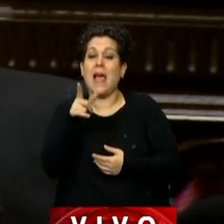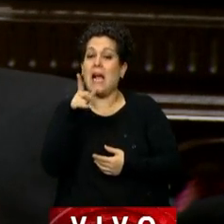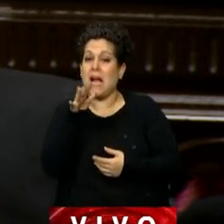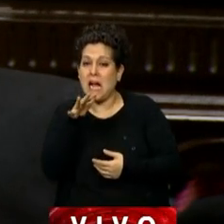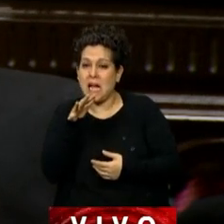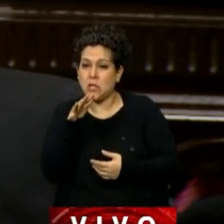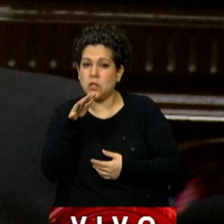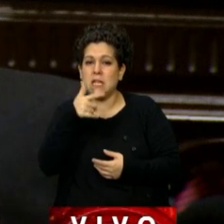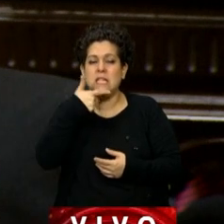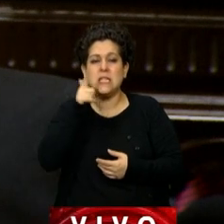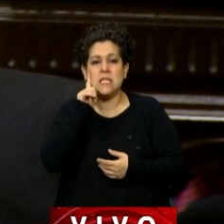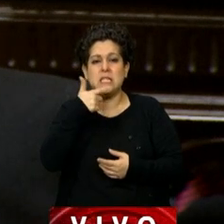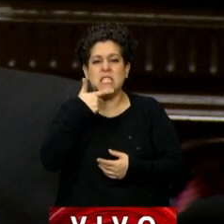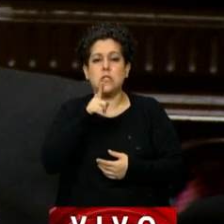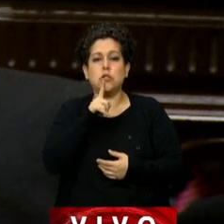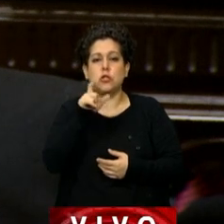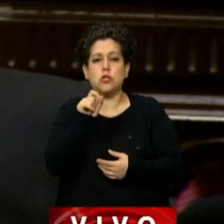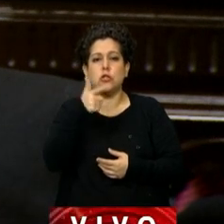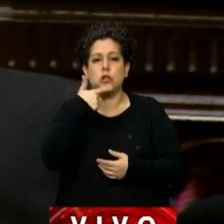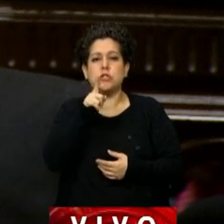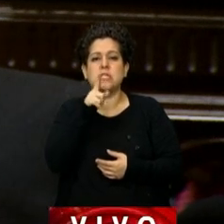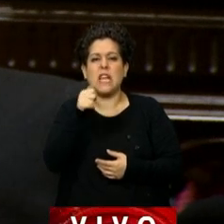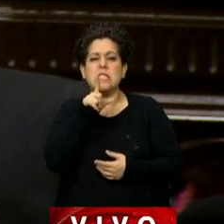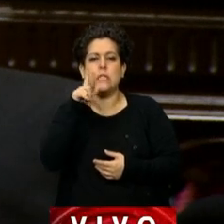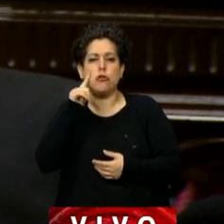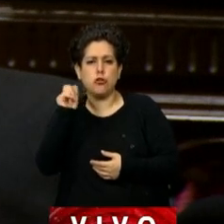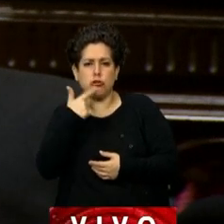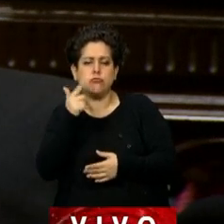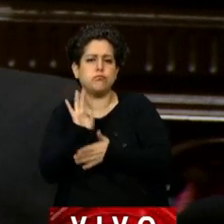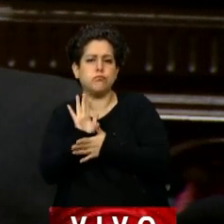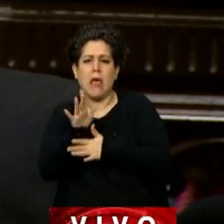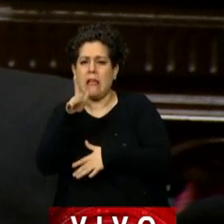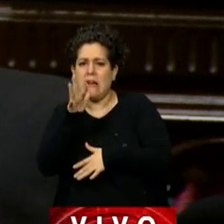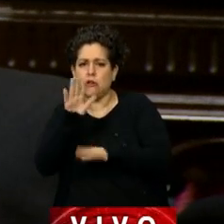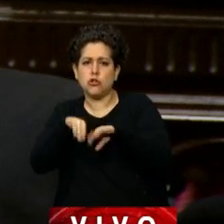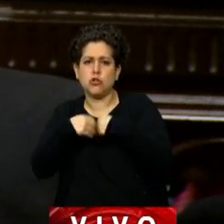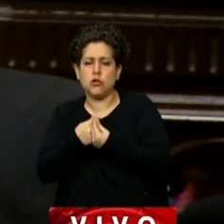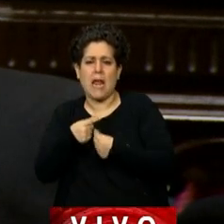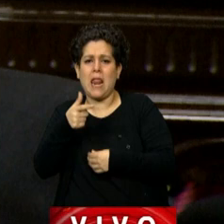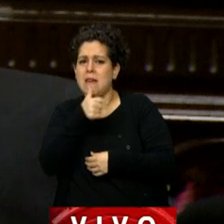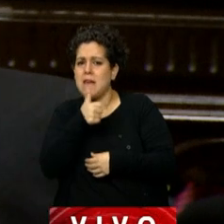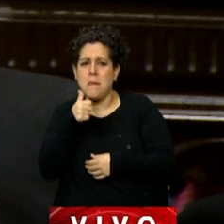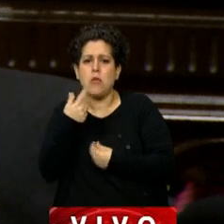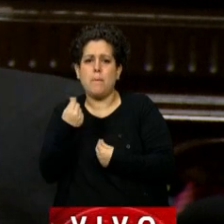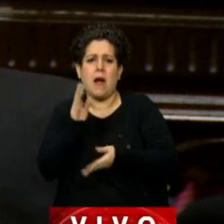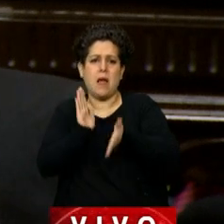14 citostáticos, 14 remedios para tratamientos del cáncer.